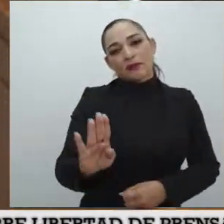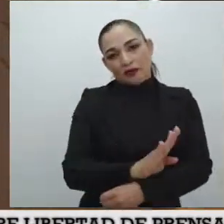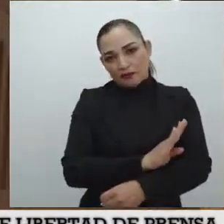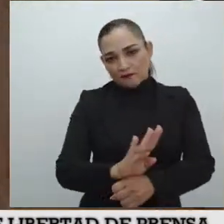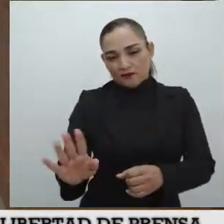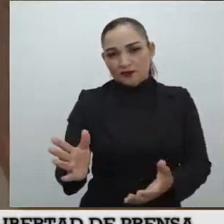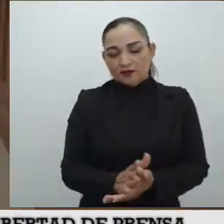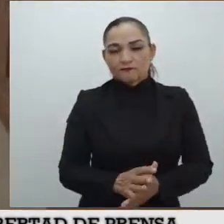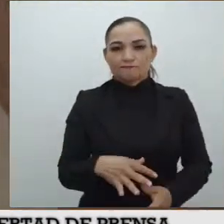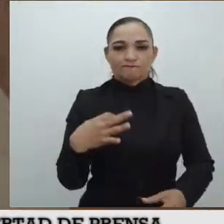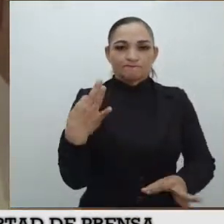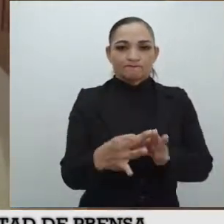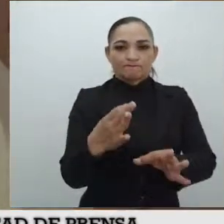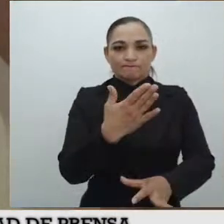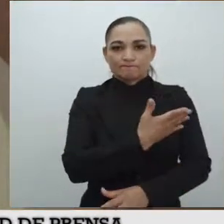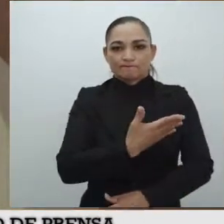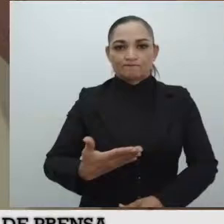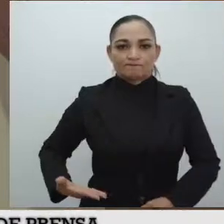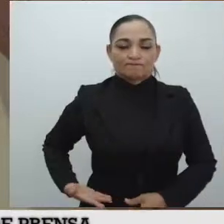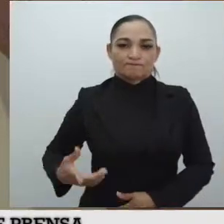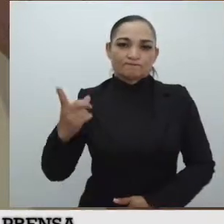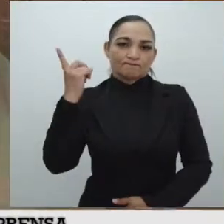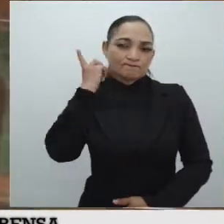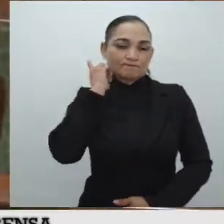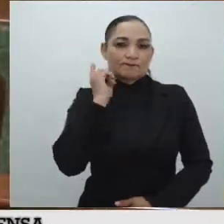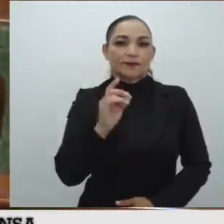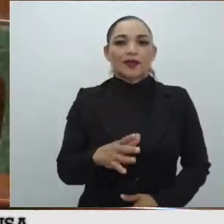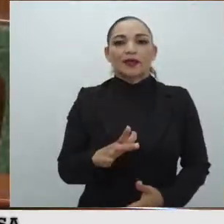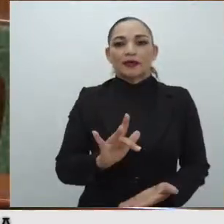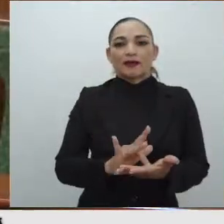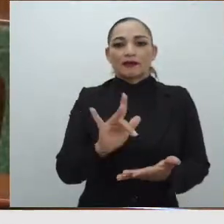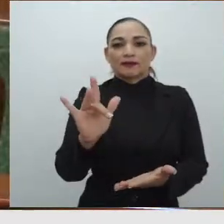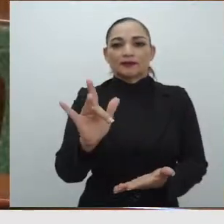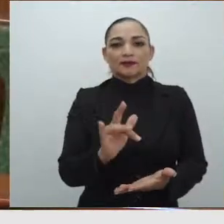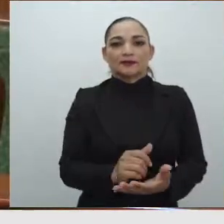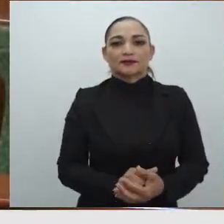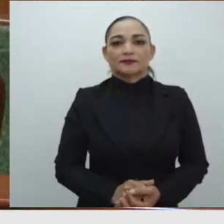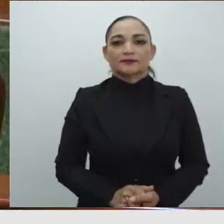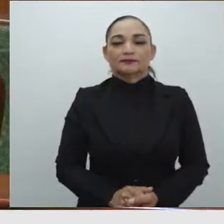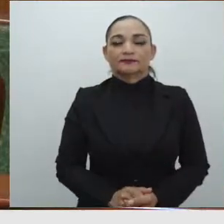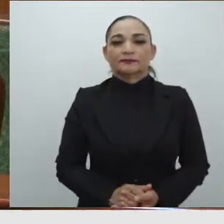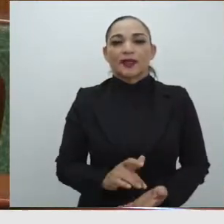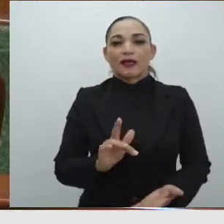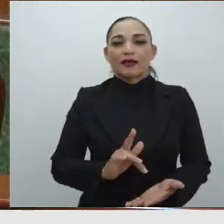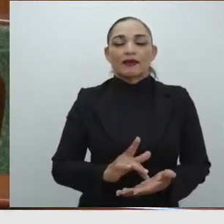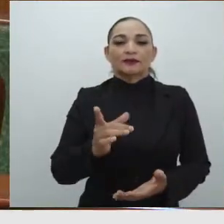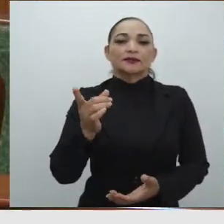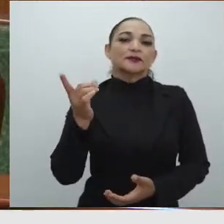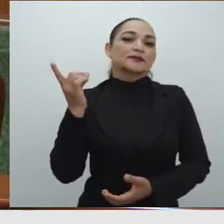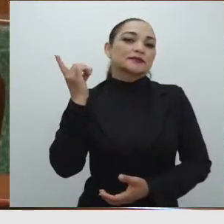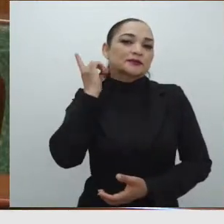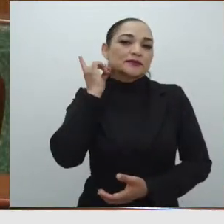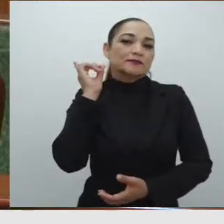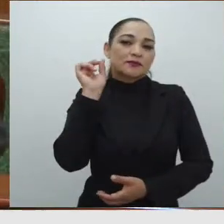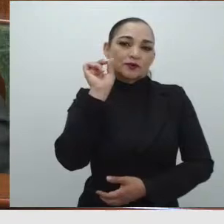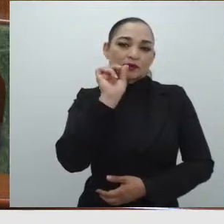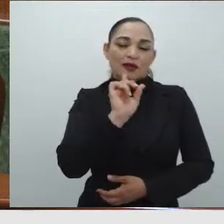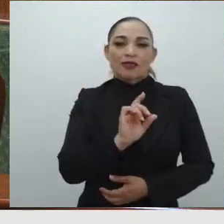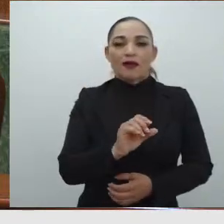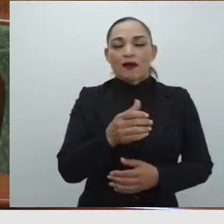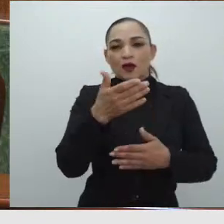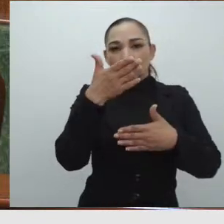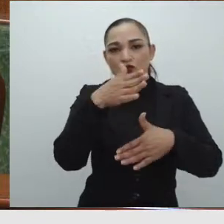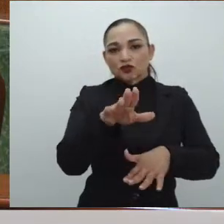Es cuanto, diputado presidente. Muchas gracias. Gracias, diputada. Sobre el mismo tema,